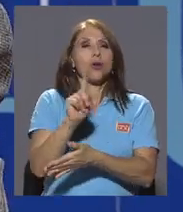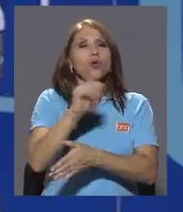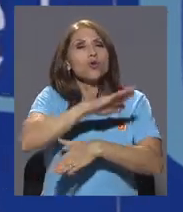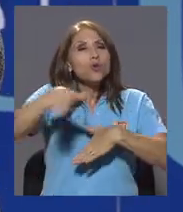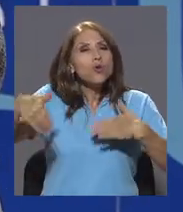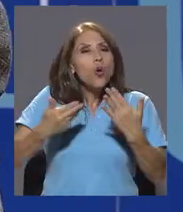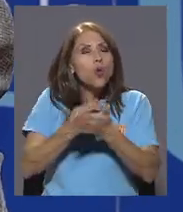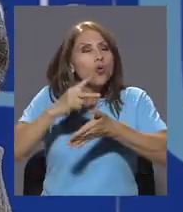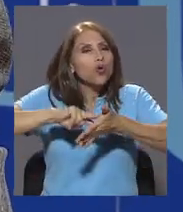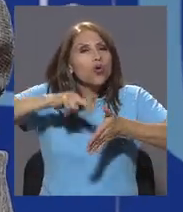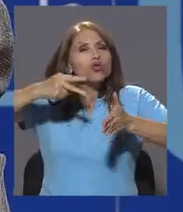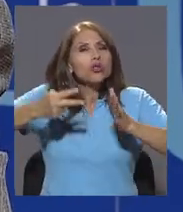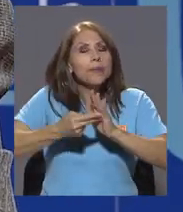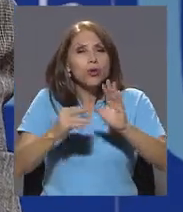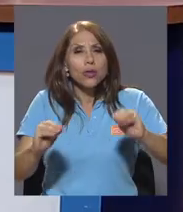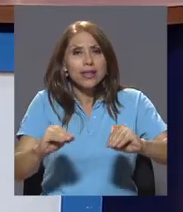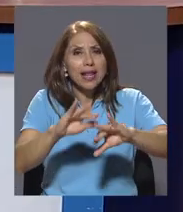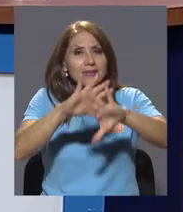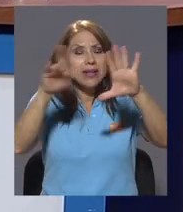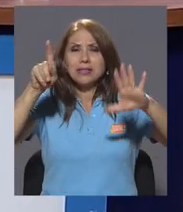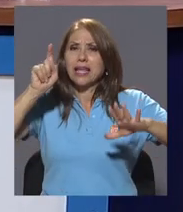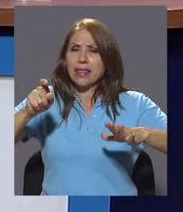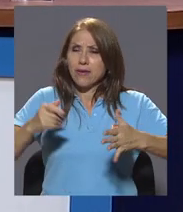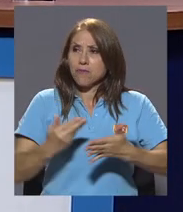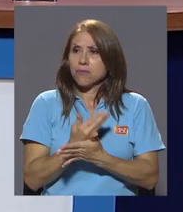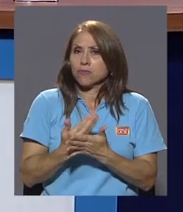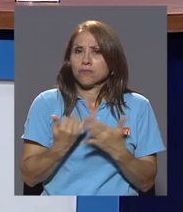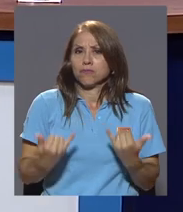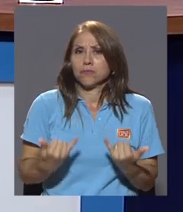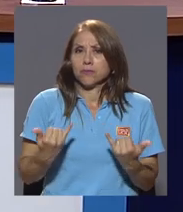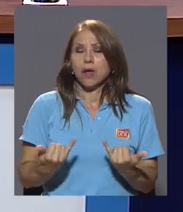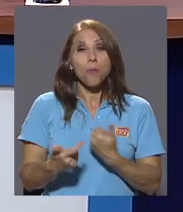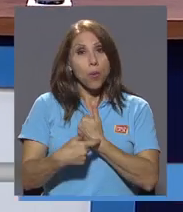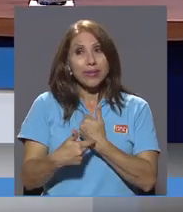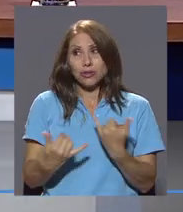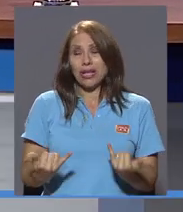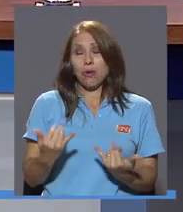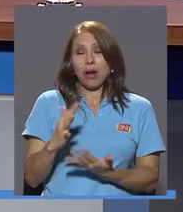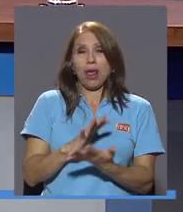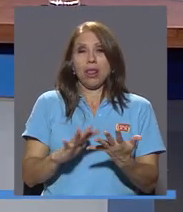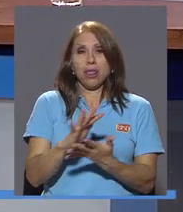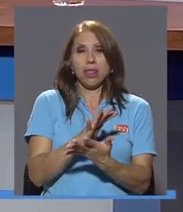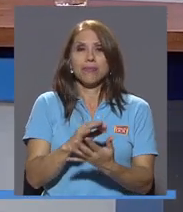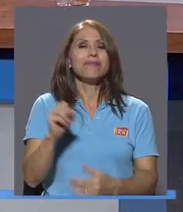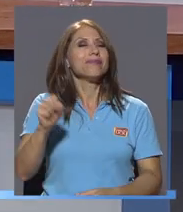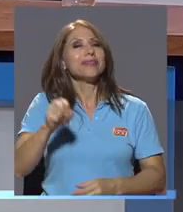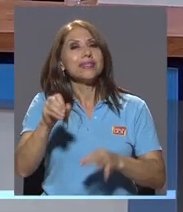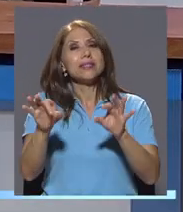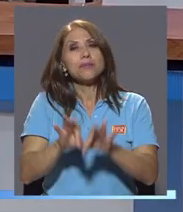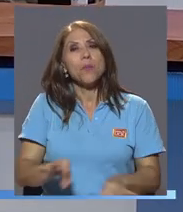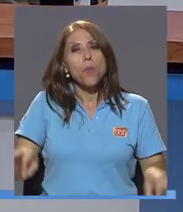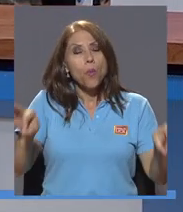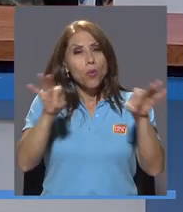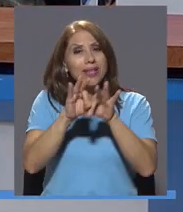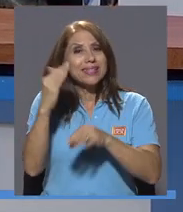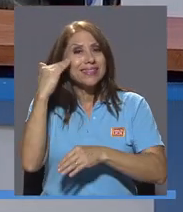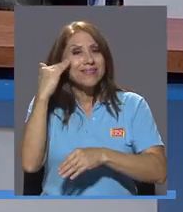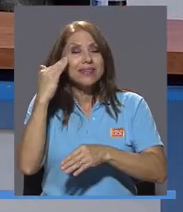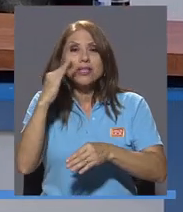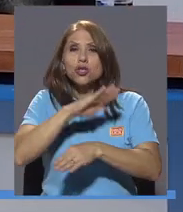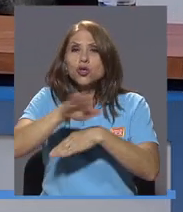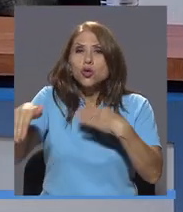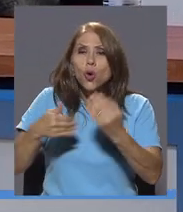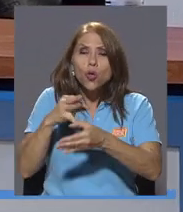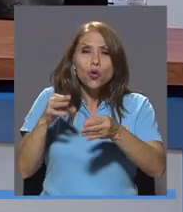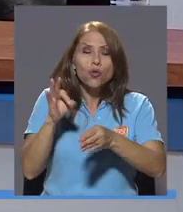transparencia sobre todo creo yo en momentos como los que estamos viviendo ahora claro creo que es importantísimo digamos tener presente que todos los funcionarios públicos sin